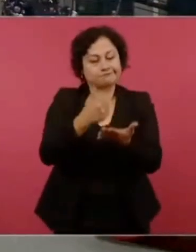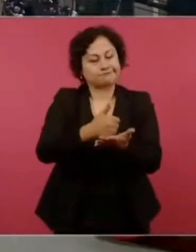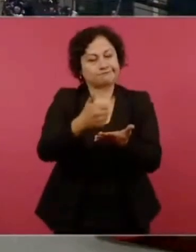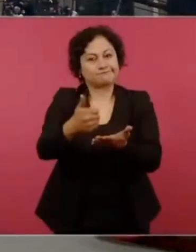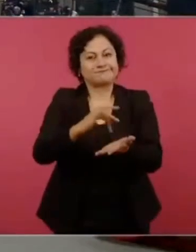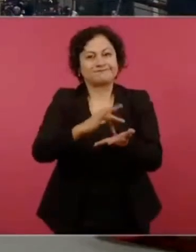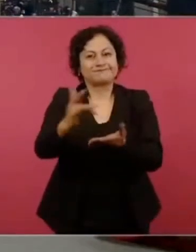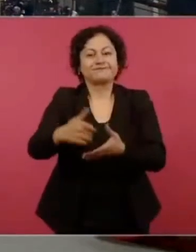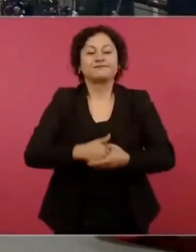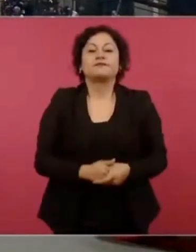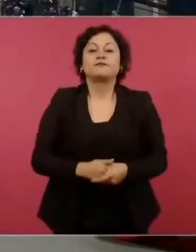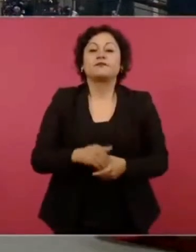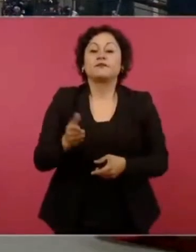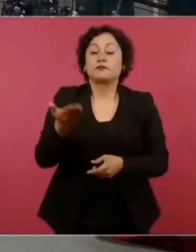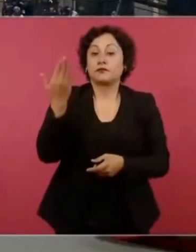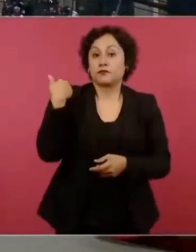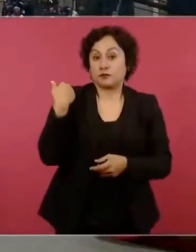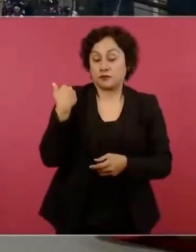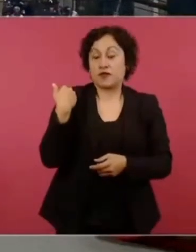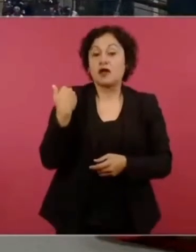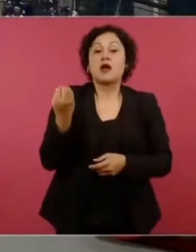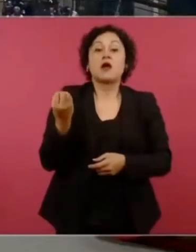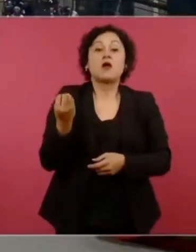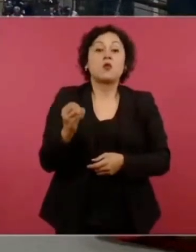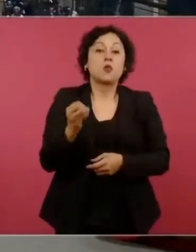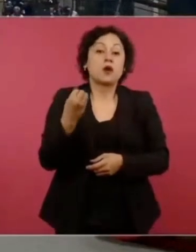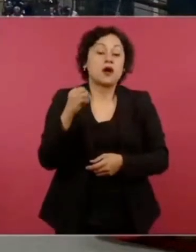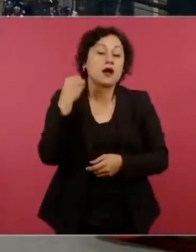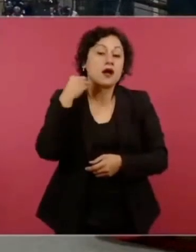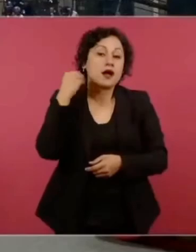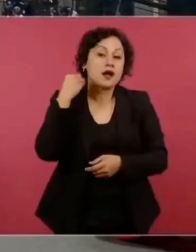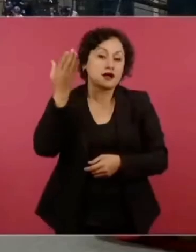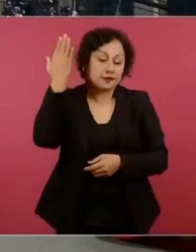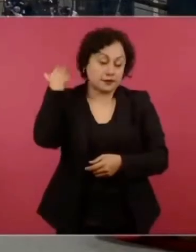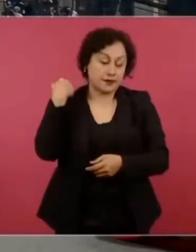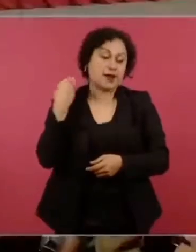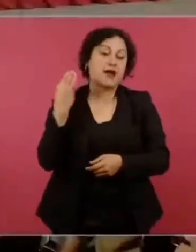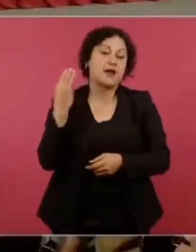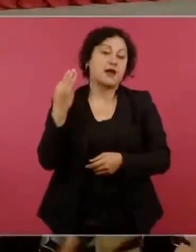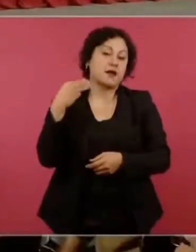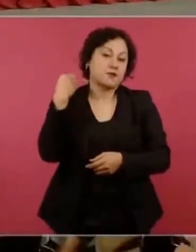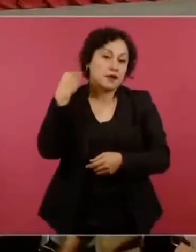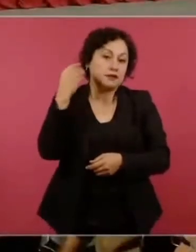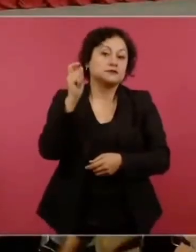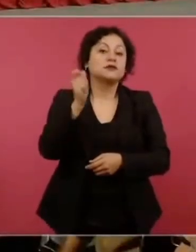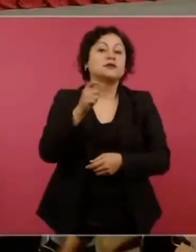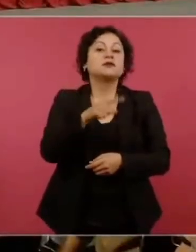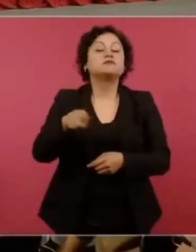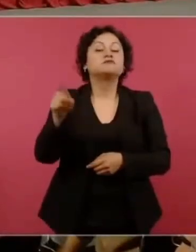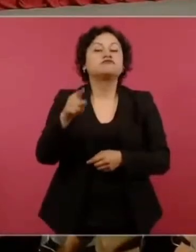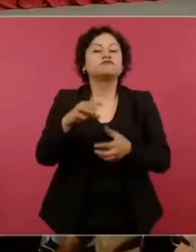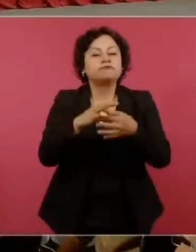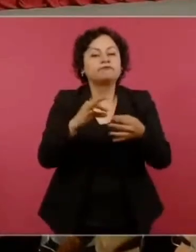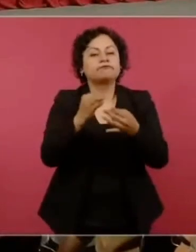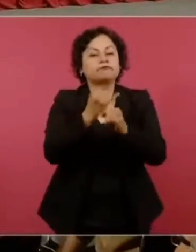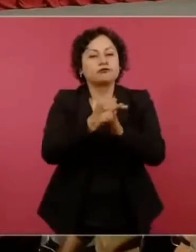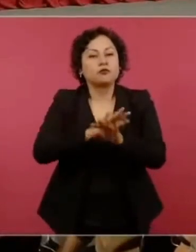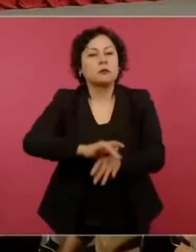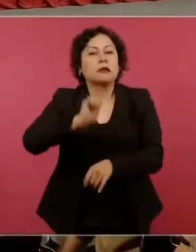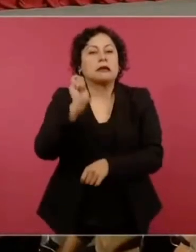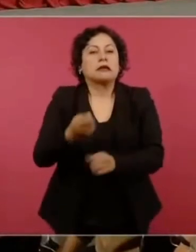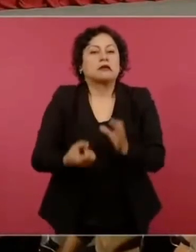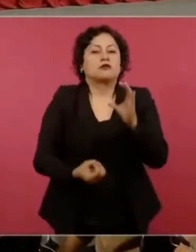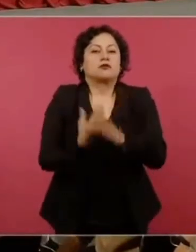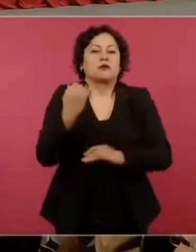marzo en Oaxaca reportamos ante 7 gobernadoras y 16 gobernadores los avances de esta nueva